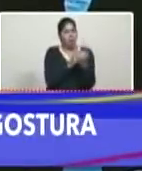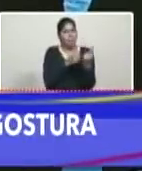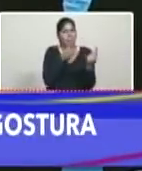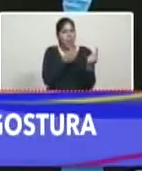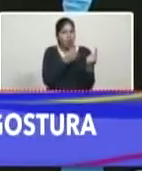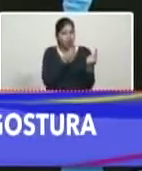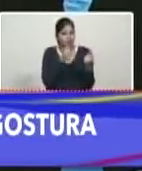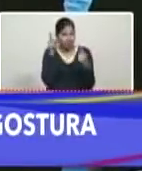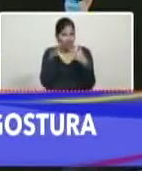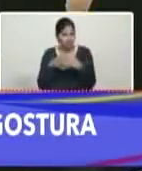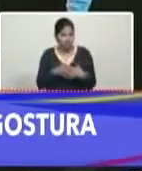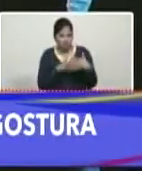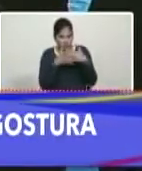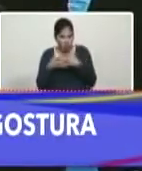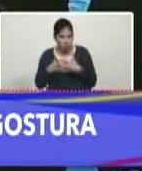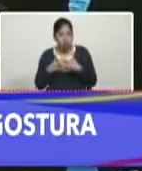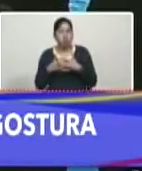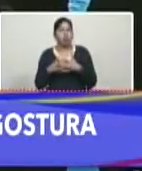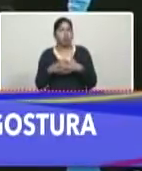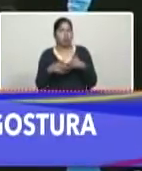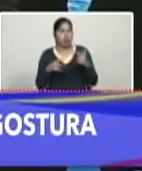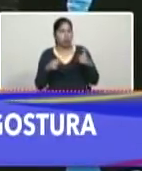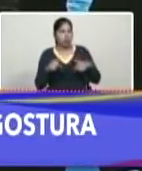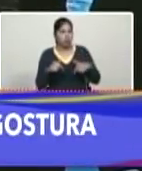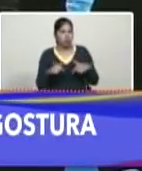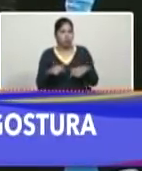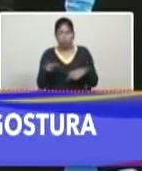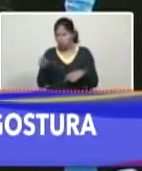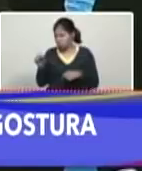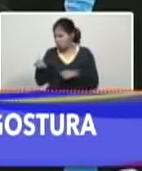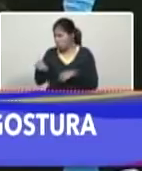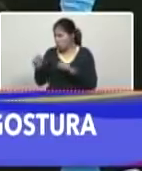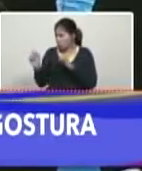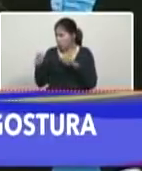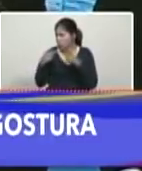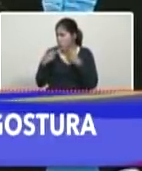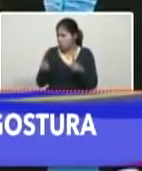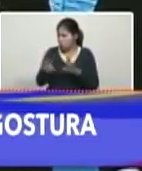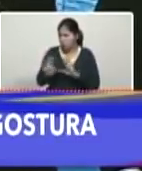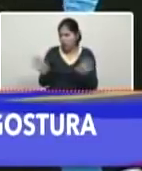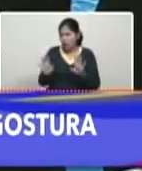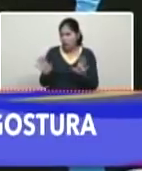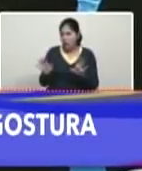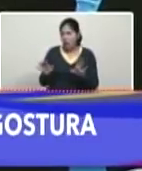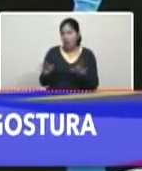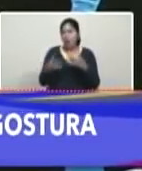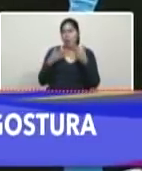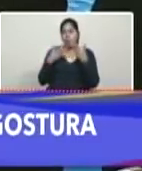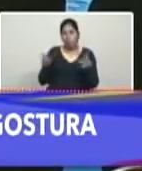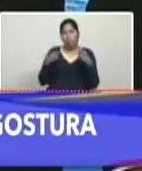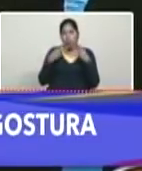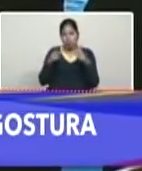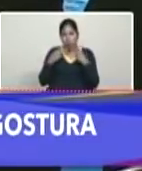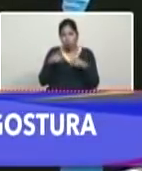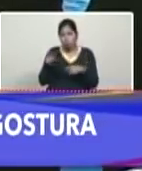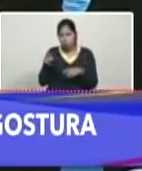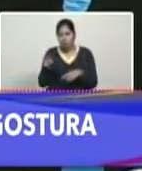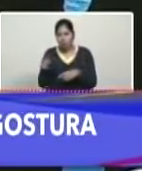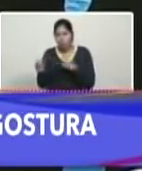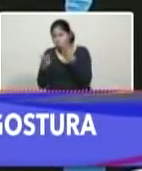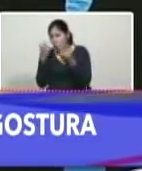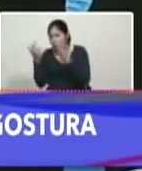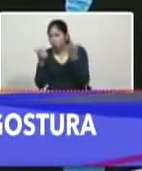Estados Unidos que le di una entrevista que debe salir hoy, ¿no, Jorge? Ya salió la entrevista, les recomiendo que busquen